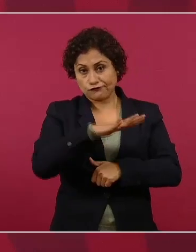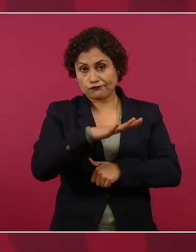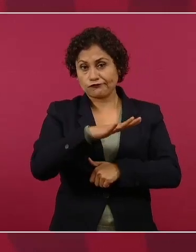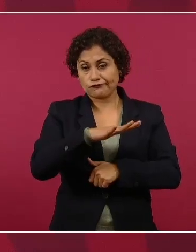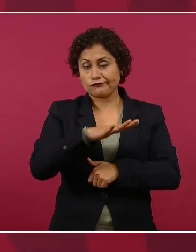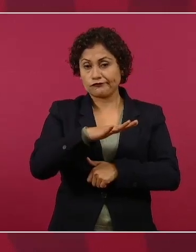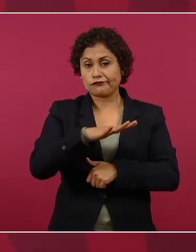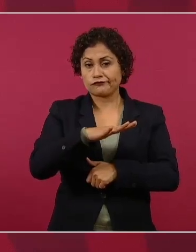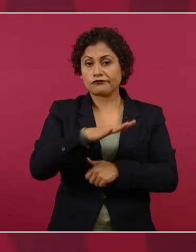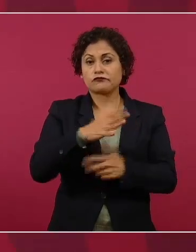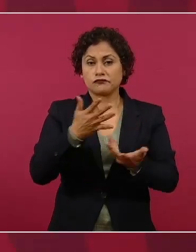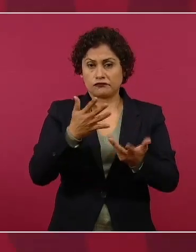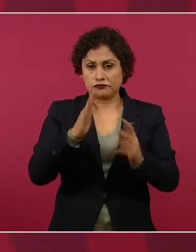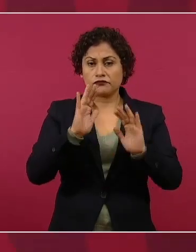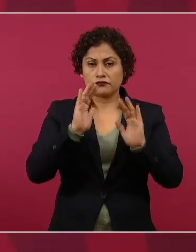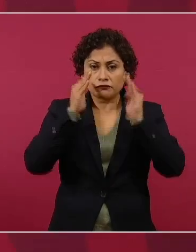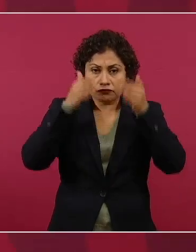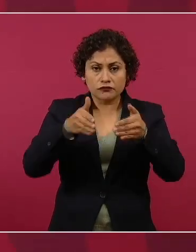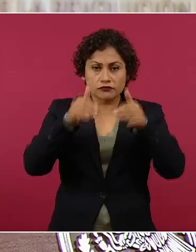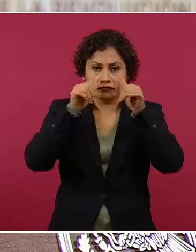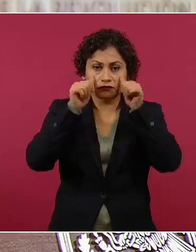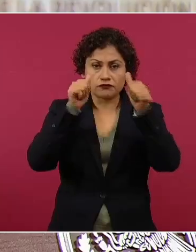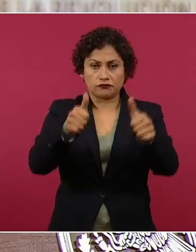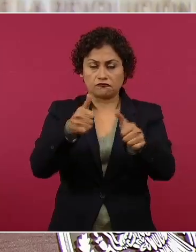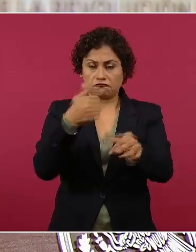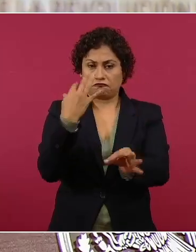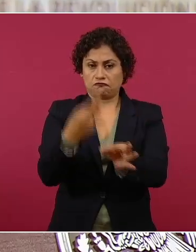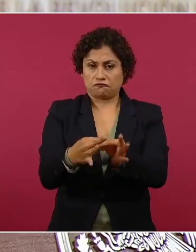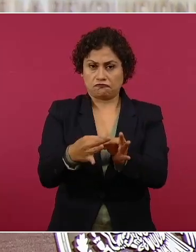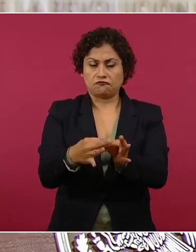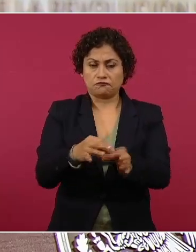están actuando con rectitud.